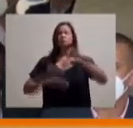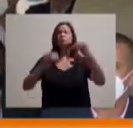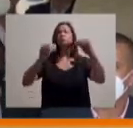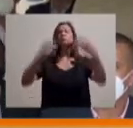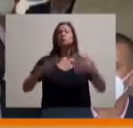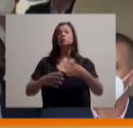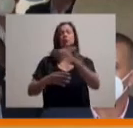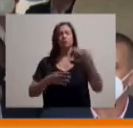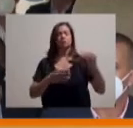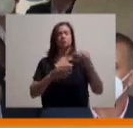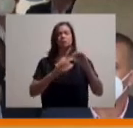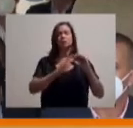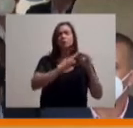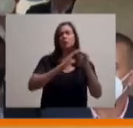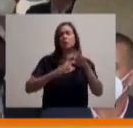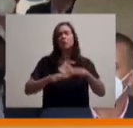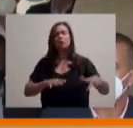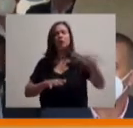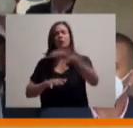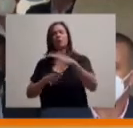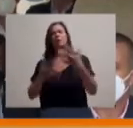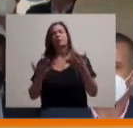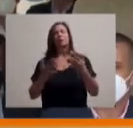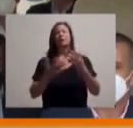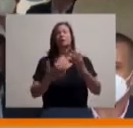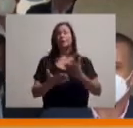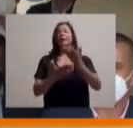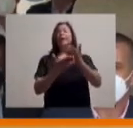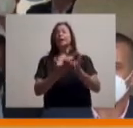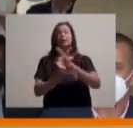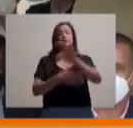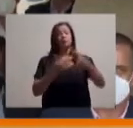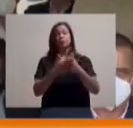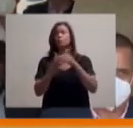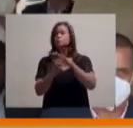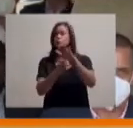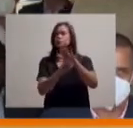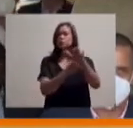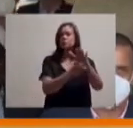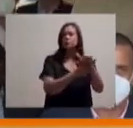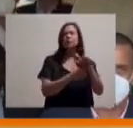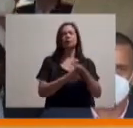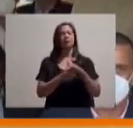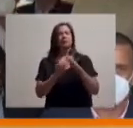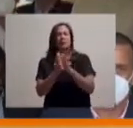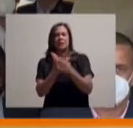¿para qué está el Ministerio de Educación diciéndole a los padres que manden los muchachos a la escuela?